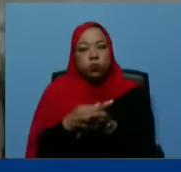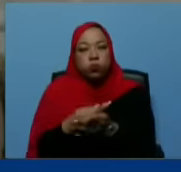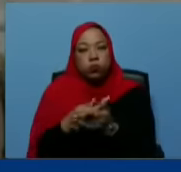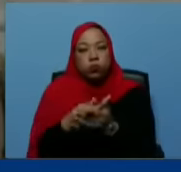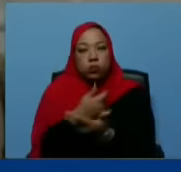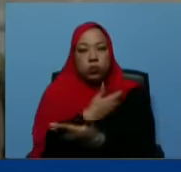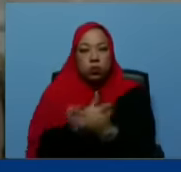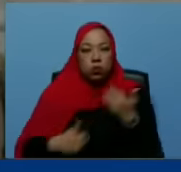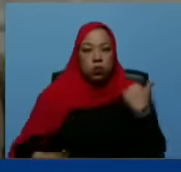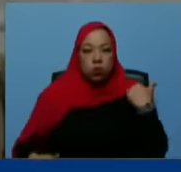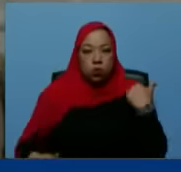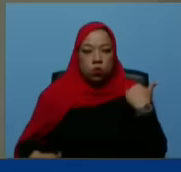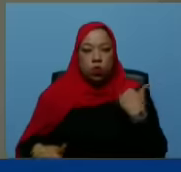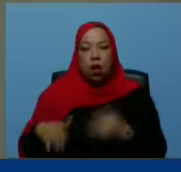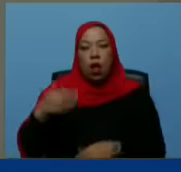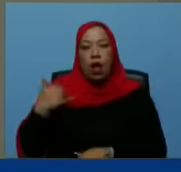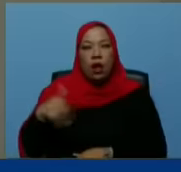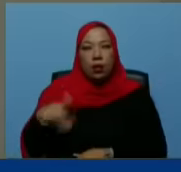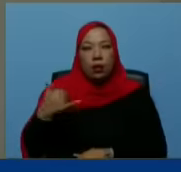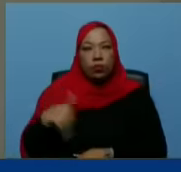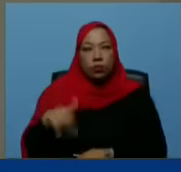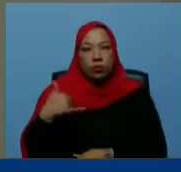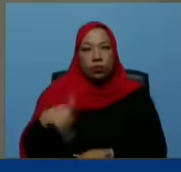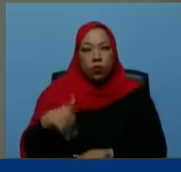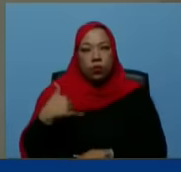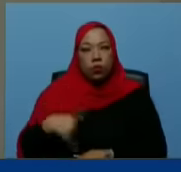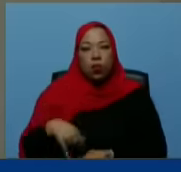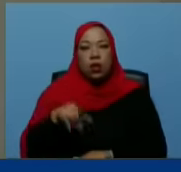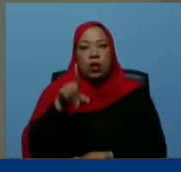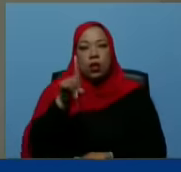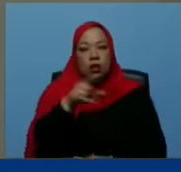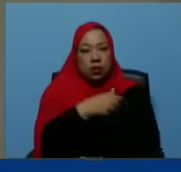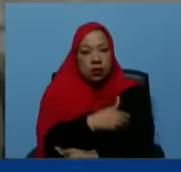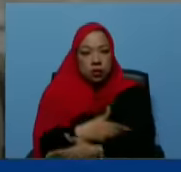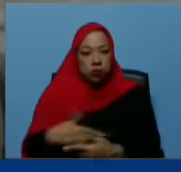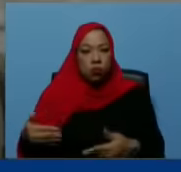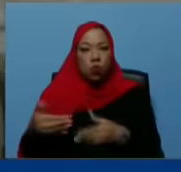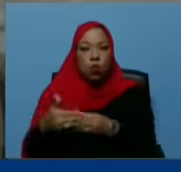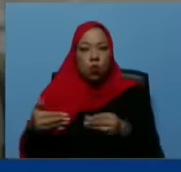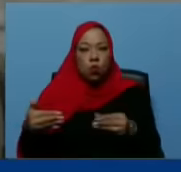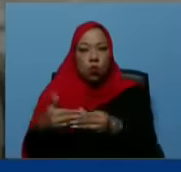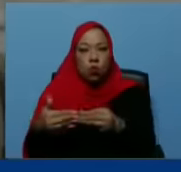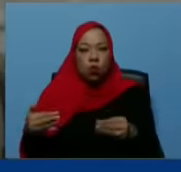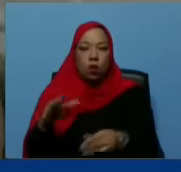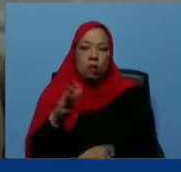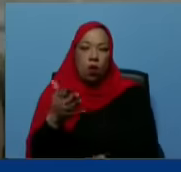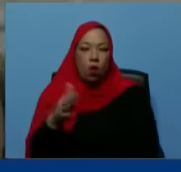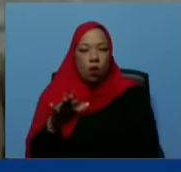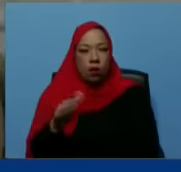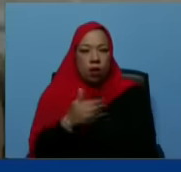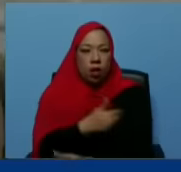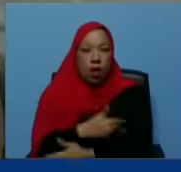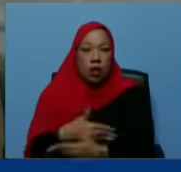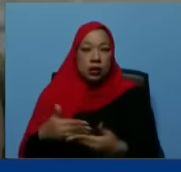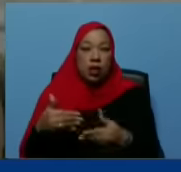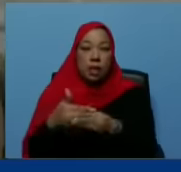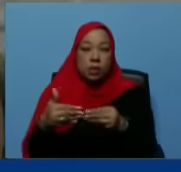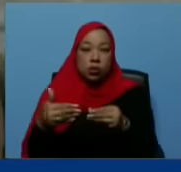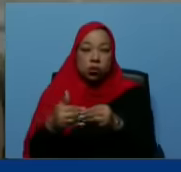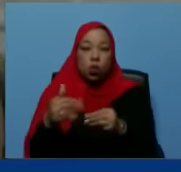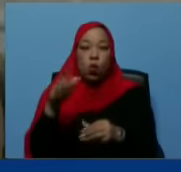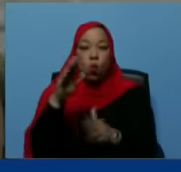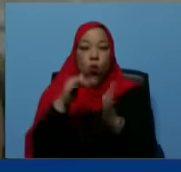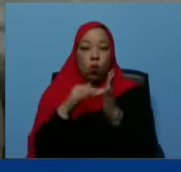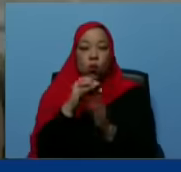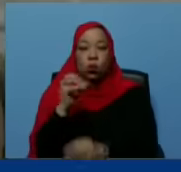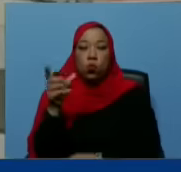del presupuesto público de Argentina, 100 millones de dólares, el equivalente a 100 millones de dólares de Argentina. Milei dice